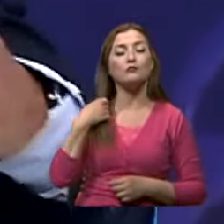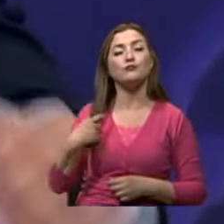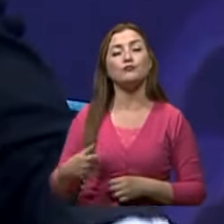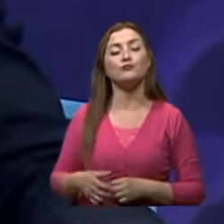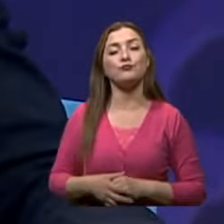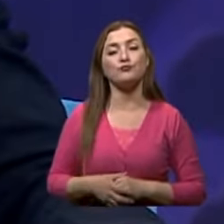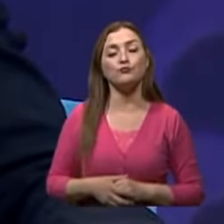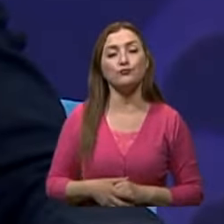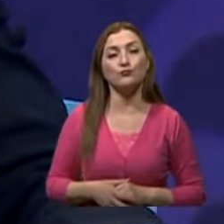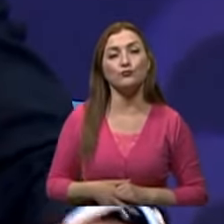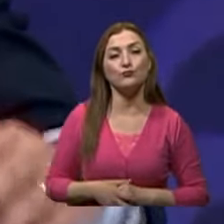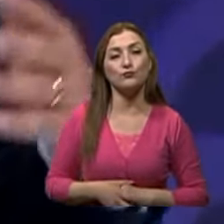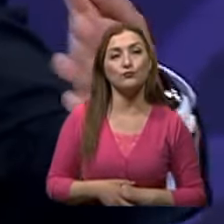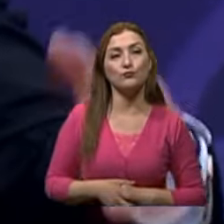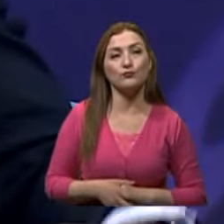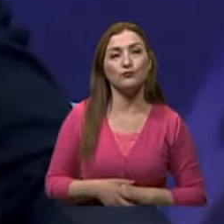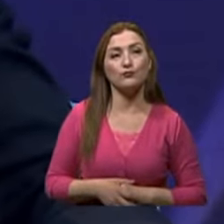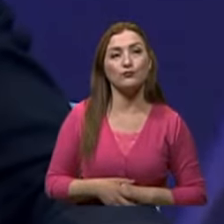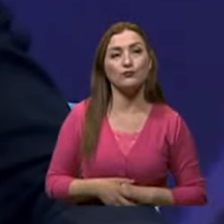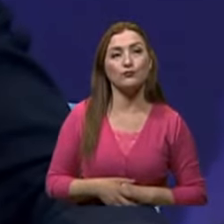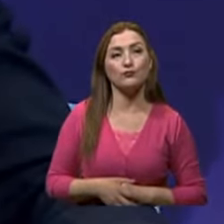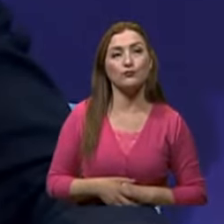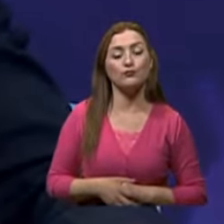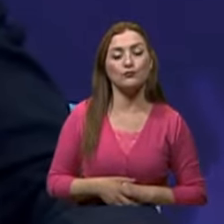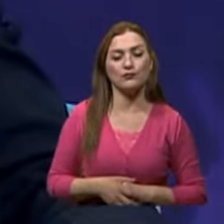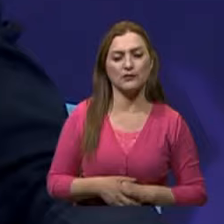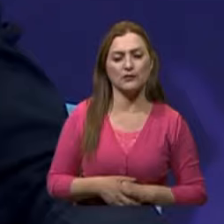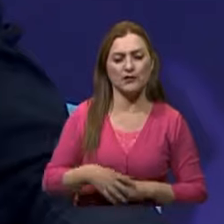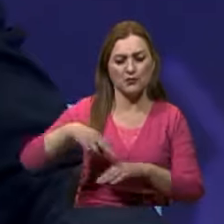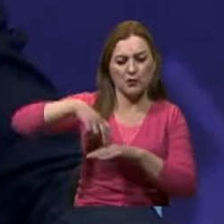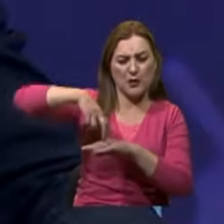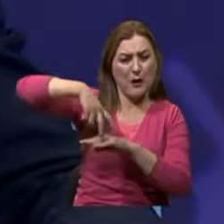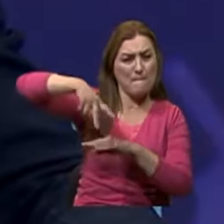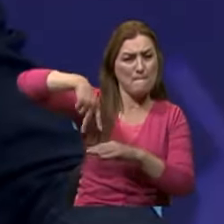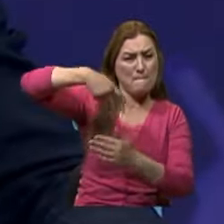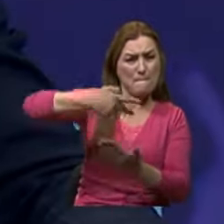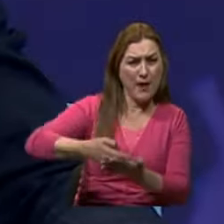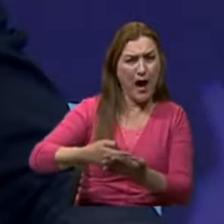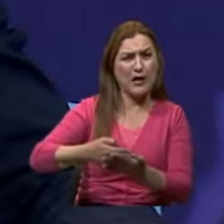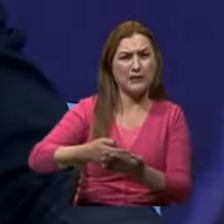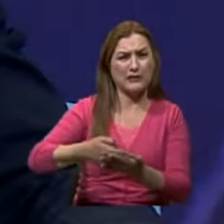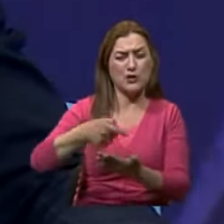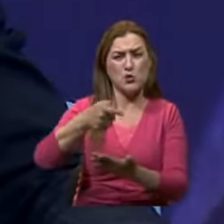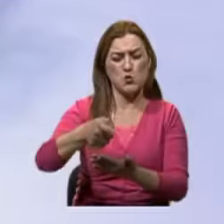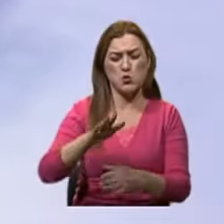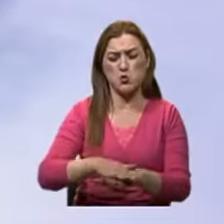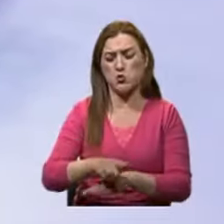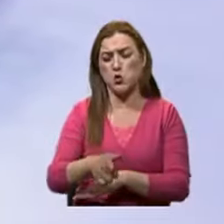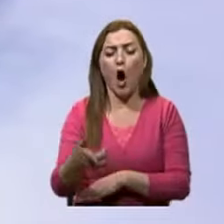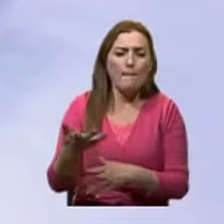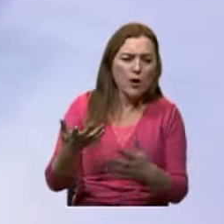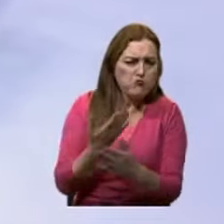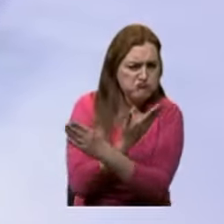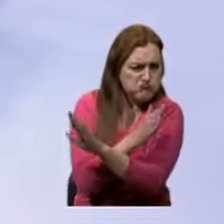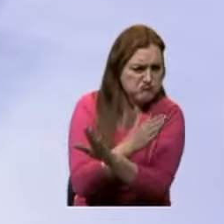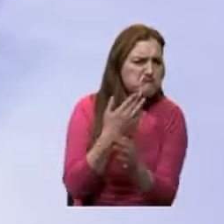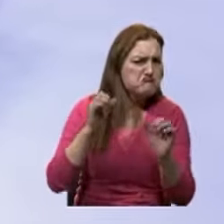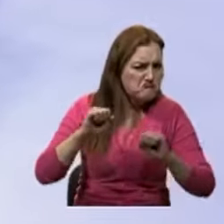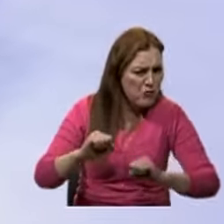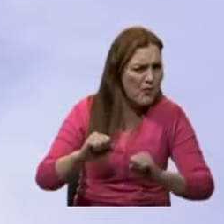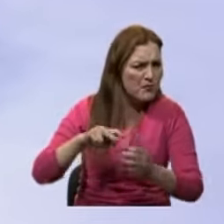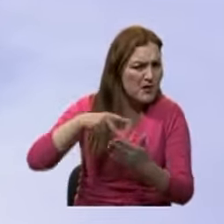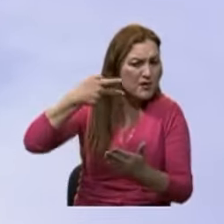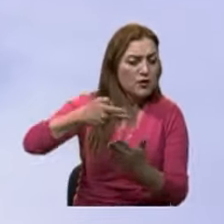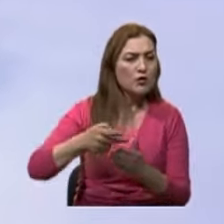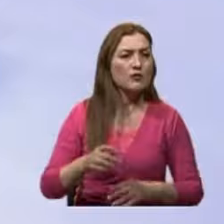fácil culpar un poquito a la situación y al accidente, pero ¿pudo haberse prevenido esta caída, cree usted? Yo creo que externamente